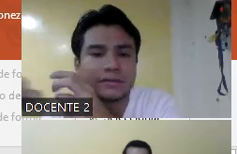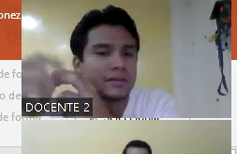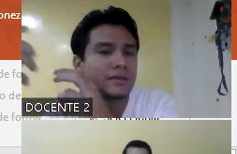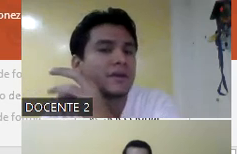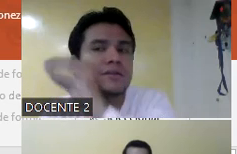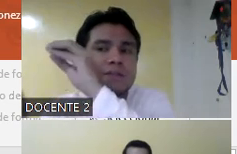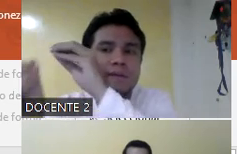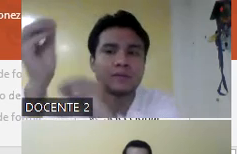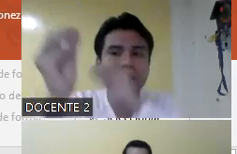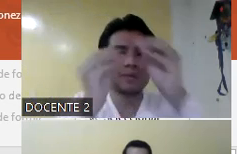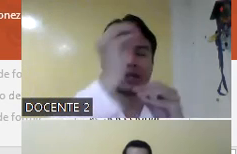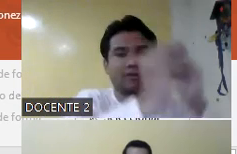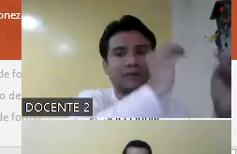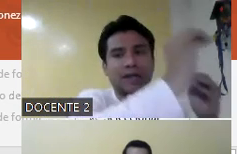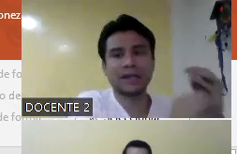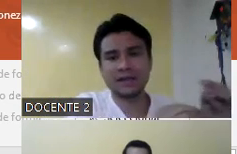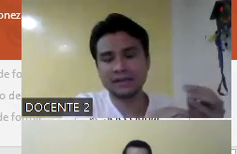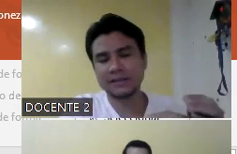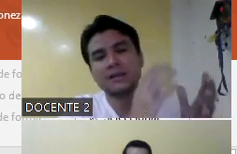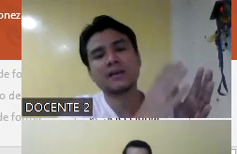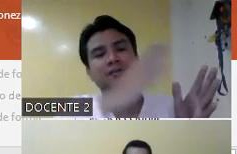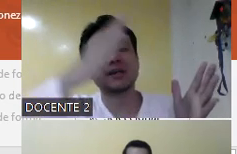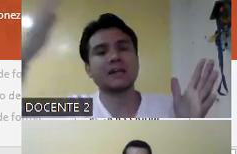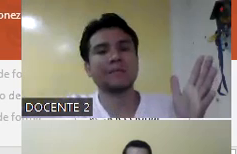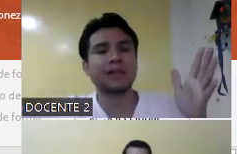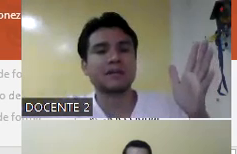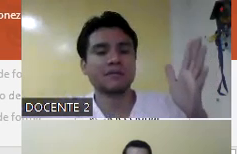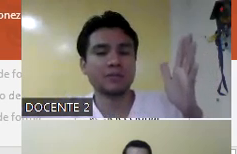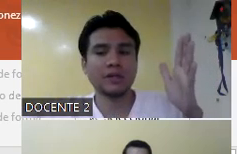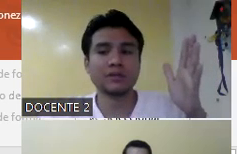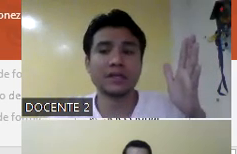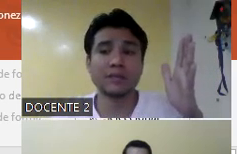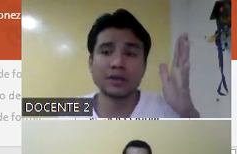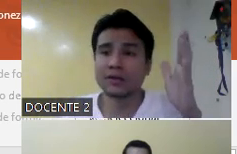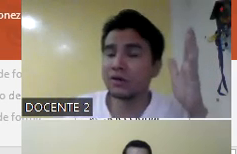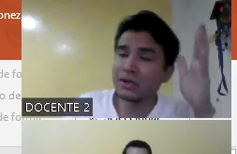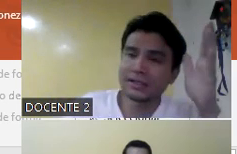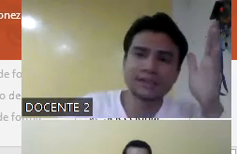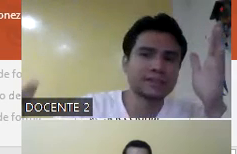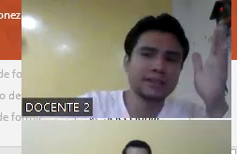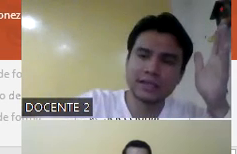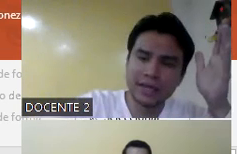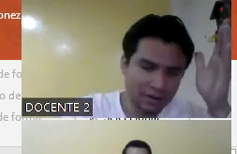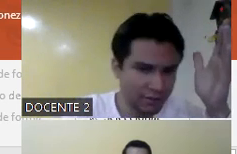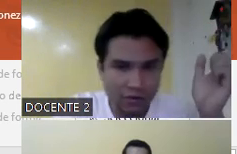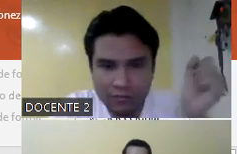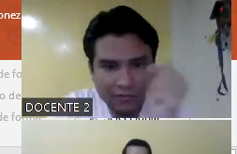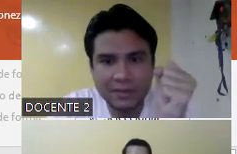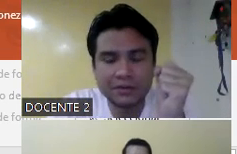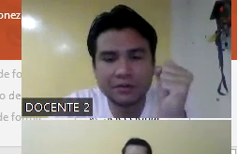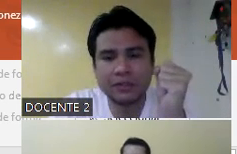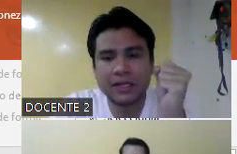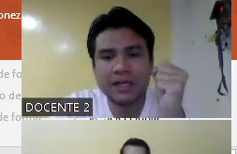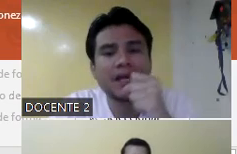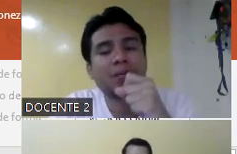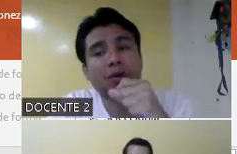cigarro. Entonces vamos eliminando cadenas que nos van a eliminar como tal un tratamiento que no necesita un